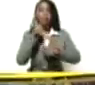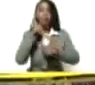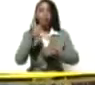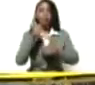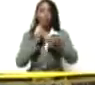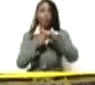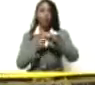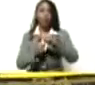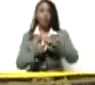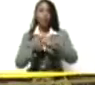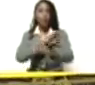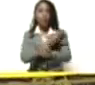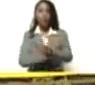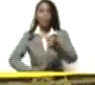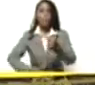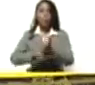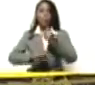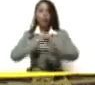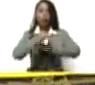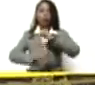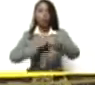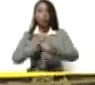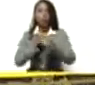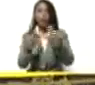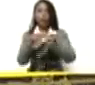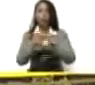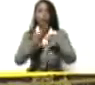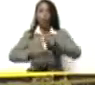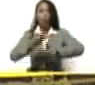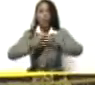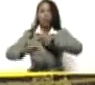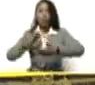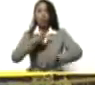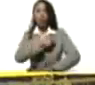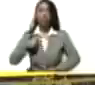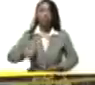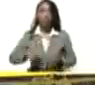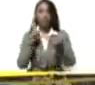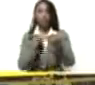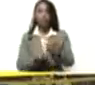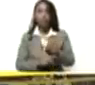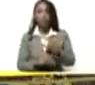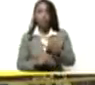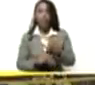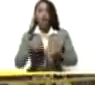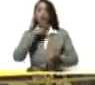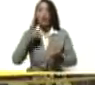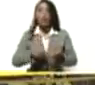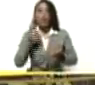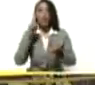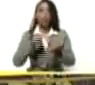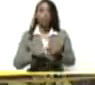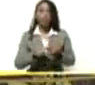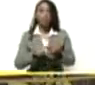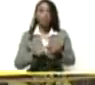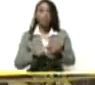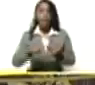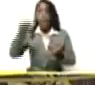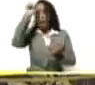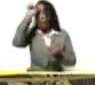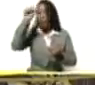el fortalecimiento de las asociaciones integrales de cooperación con china con rusia con la